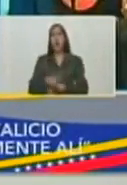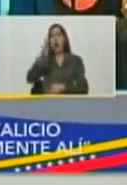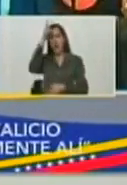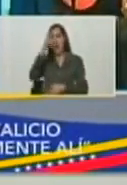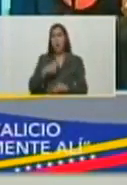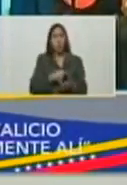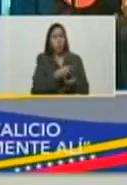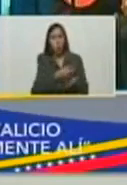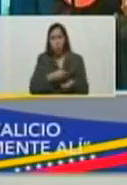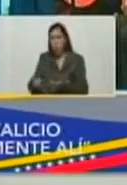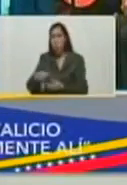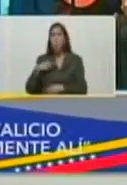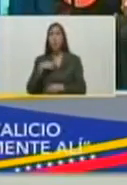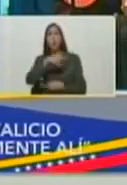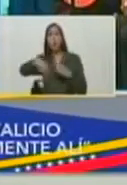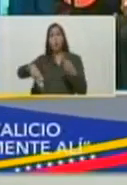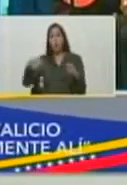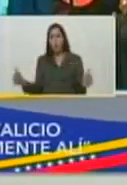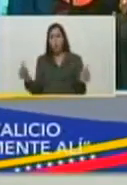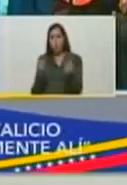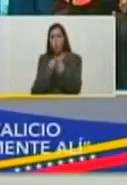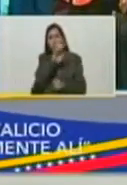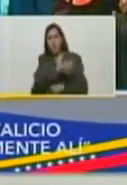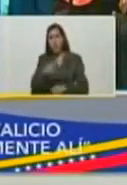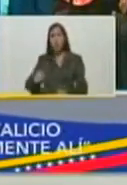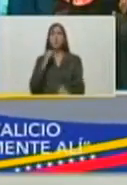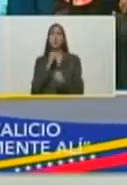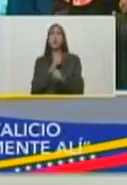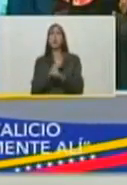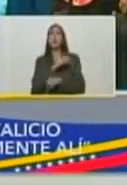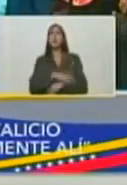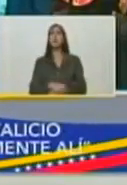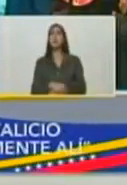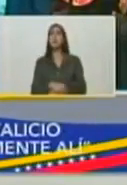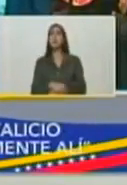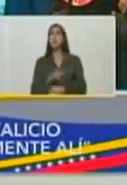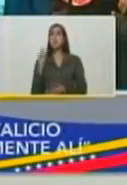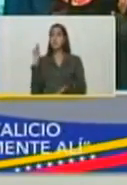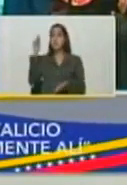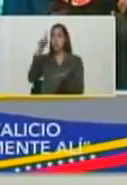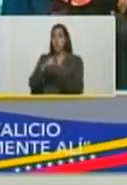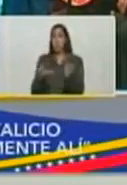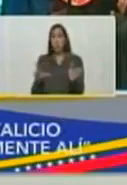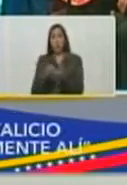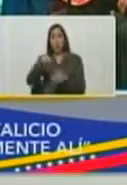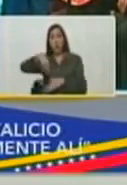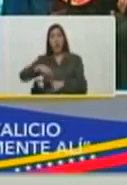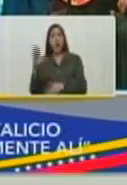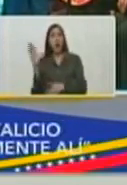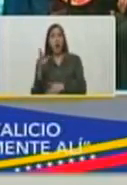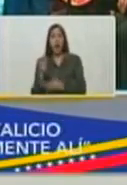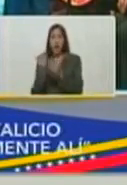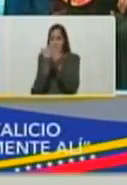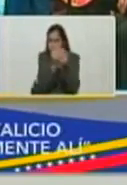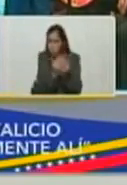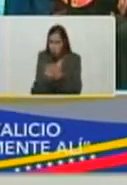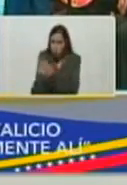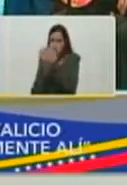panfletos revolucionarios junto a los obreros de Paraguaná, cuando vino al Liceo Caracas a estudiar